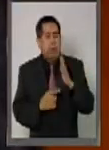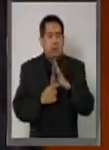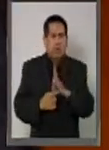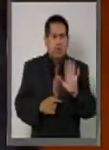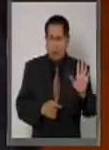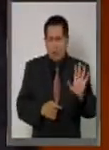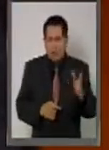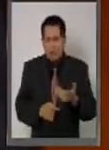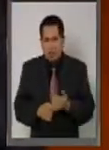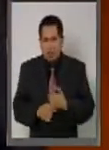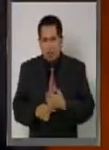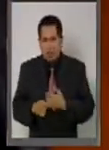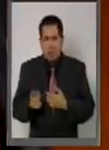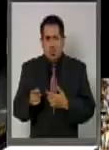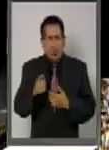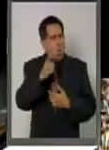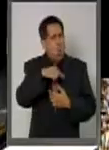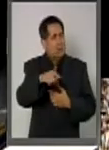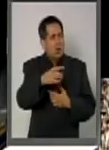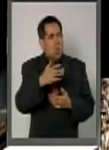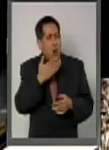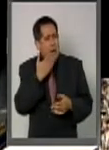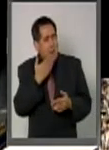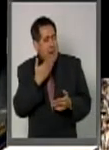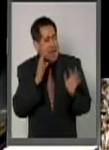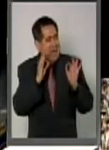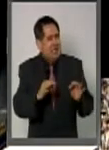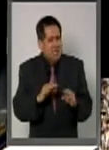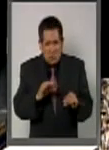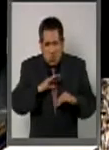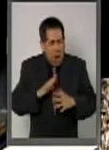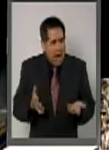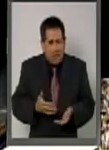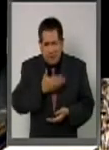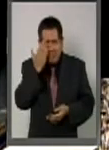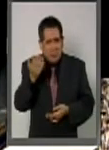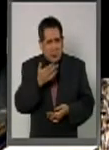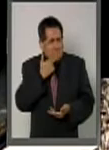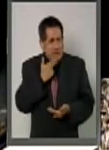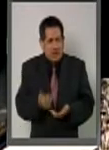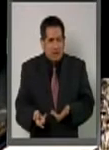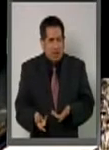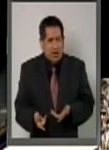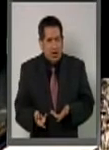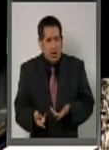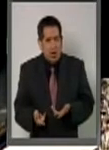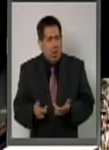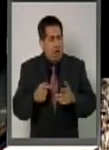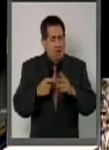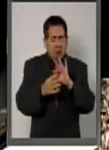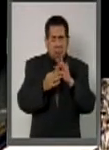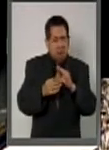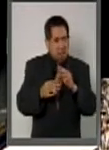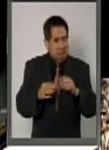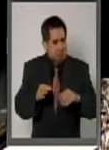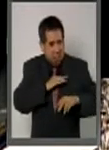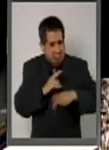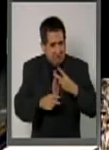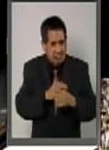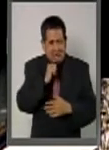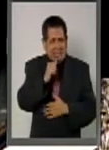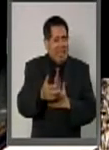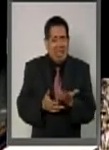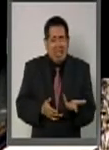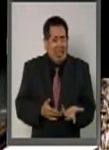bueno que tienen ustedes no existe, no pesa, porque nunca se atreven, salvo en sus